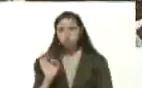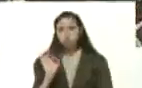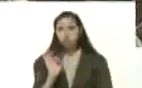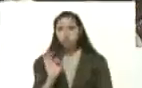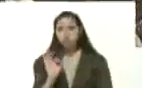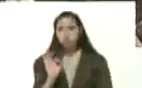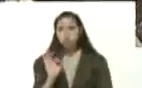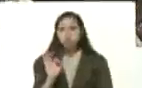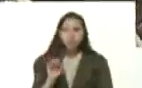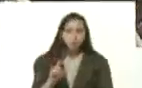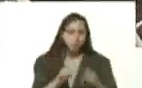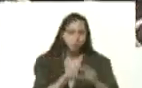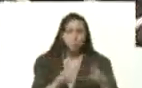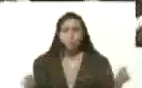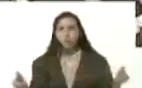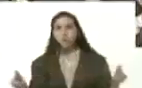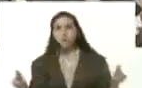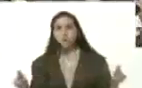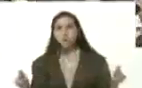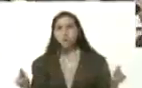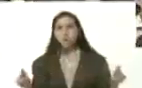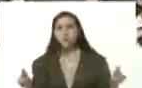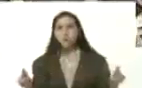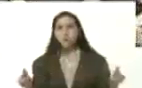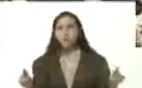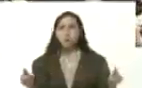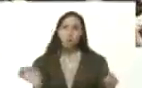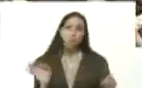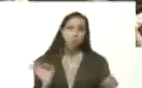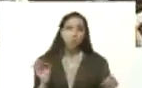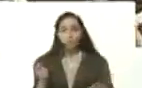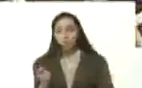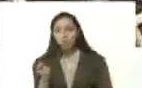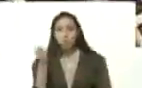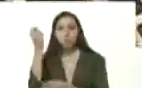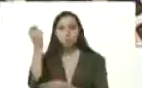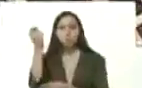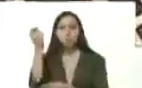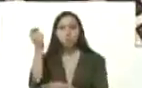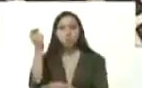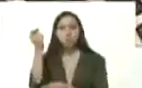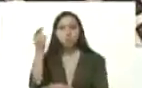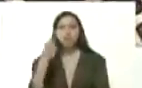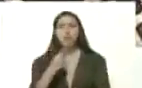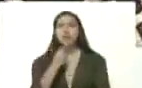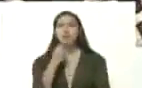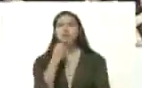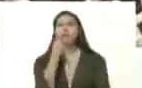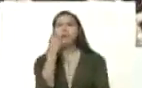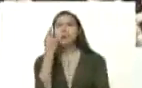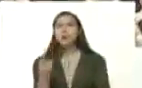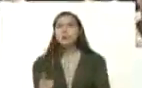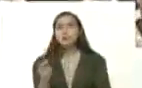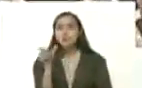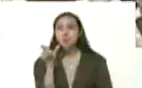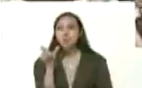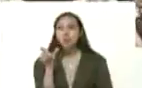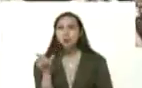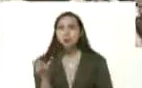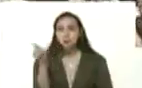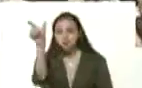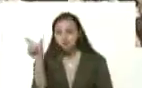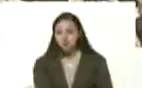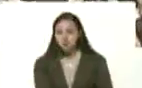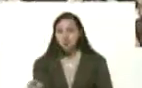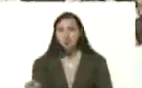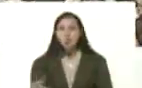No se lo decimos como una consigna cualquiera. Se lo decimos como un sentimiento de Venezuela y